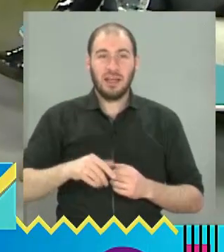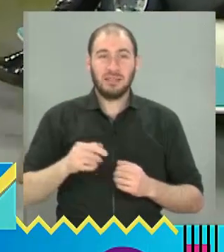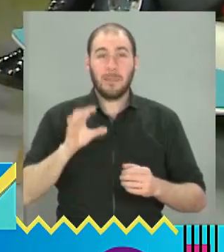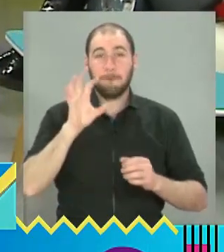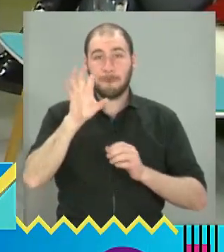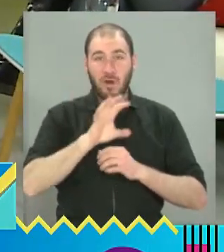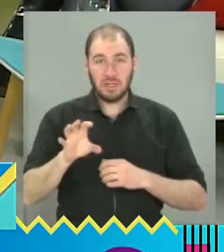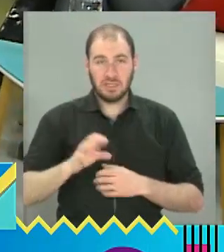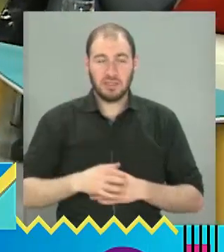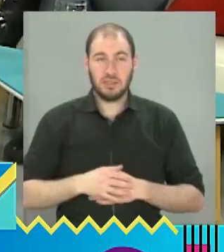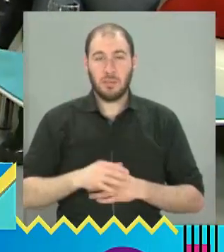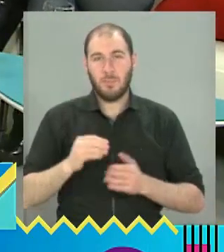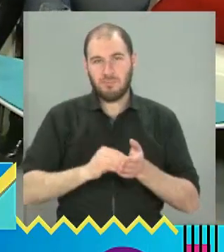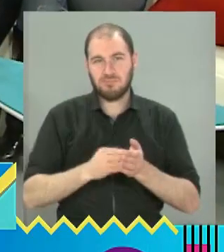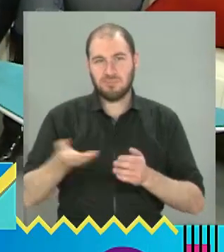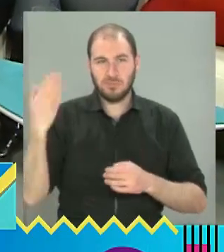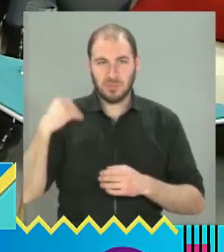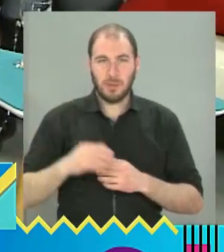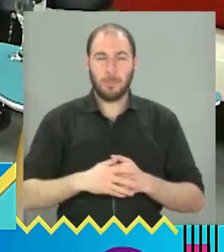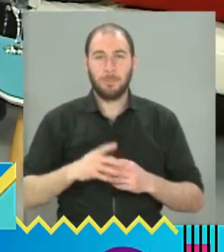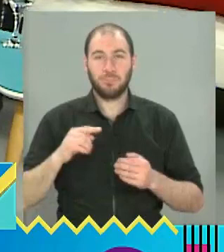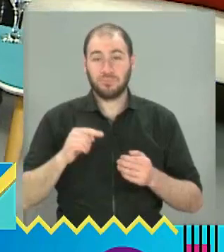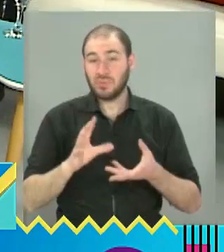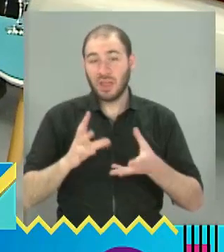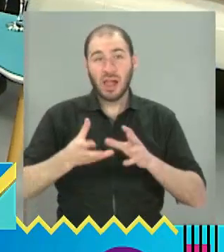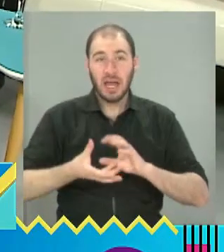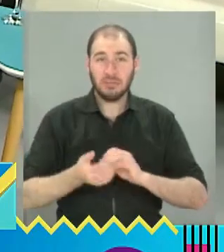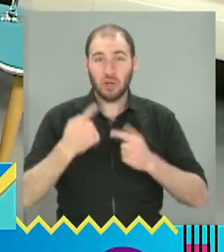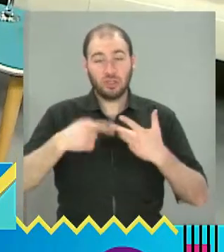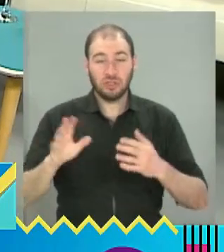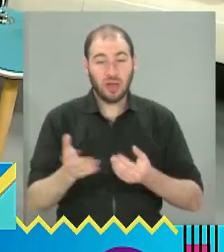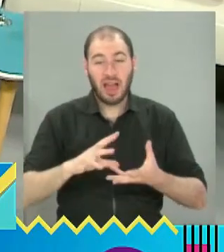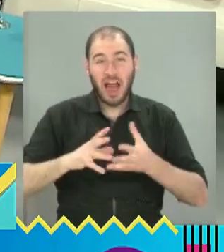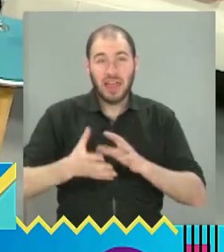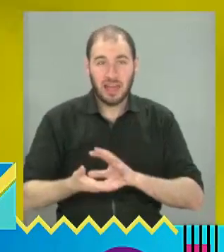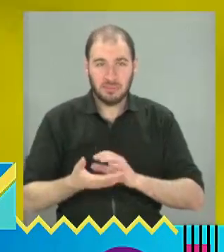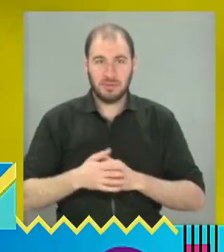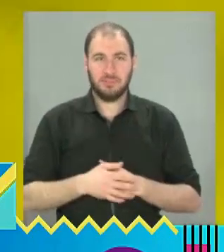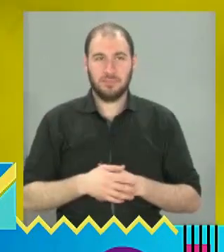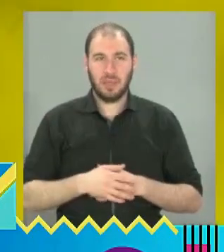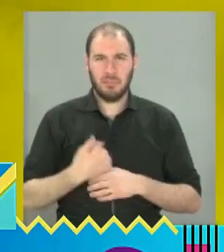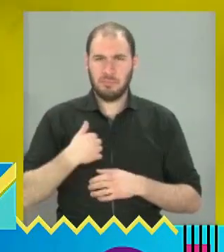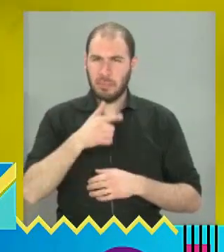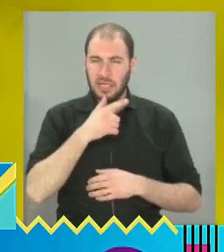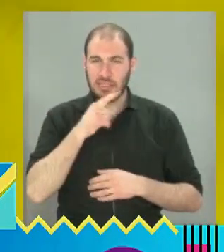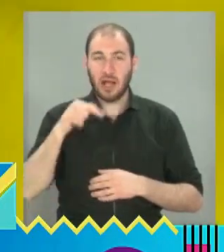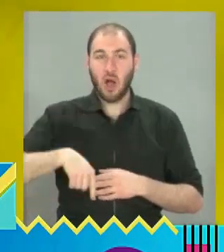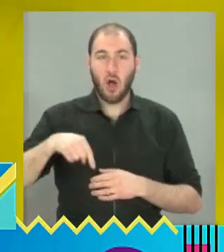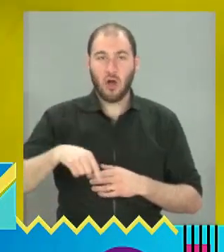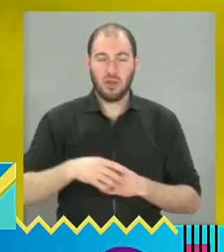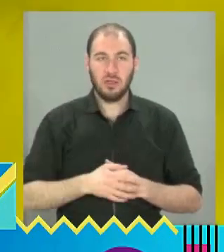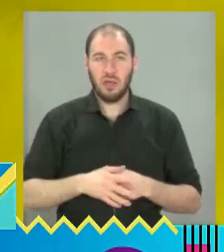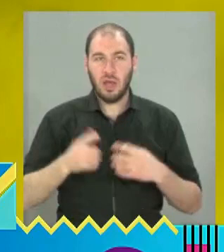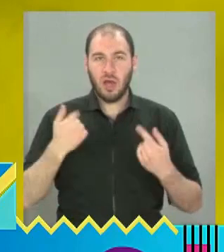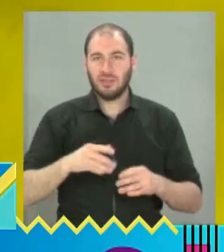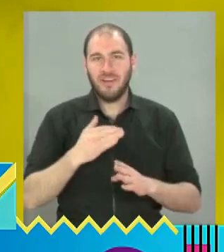provincias en este momento, en algún punto tienen que adecuar, todos los recursos para poder garantizarlo. Yo creo que hoy eso es lo que quedó